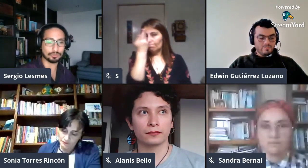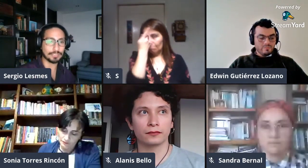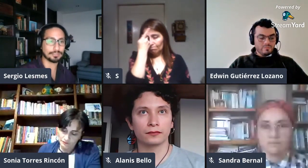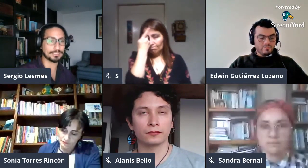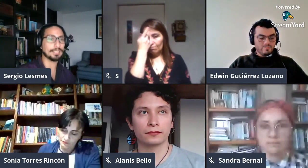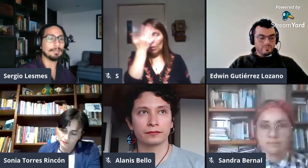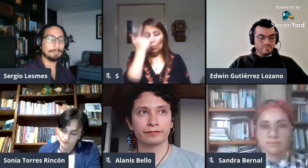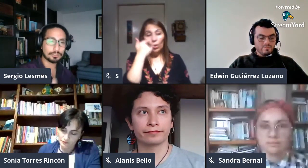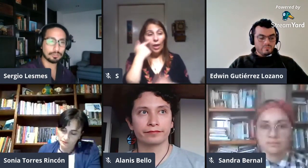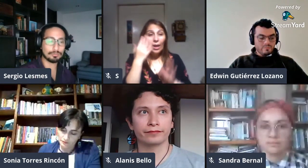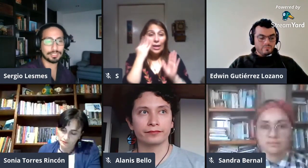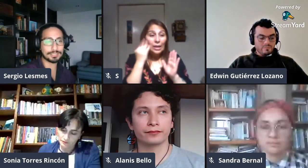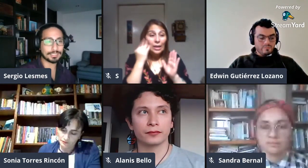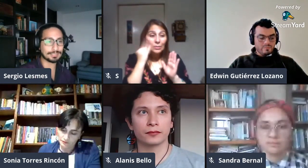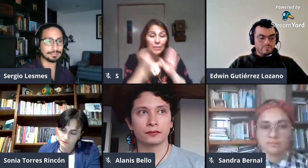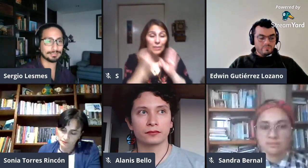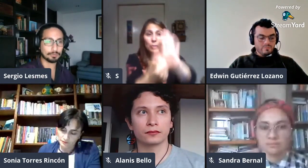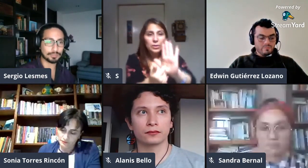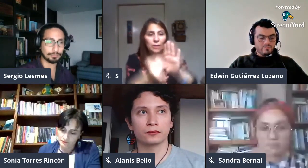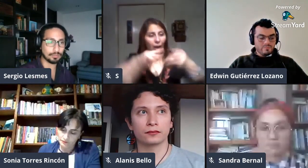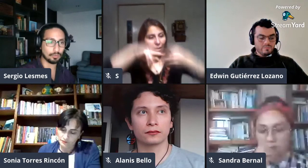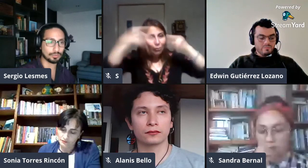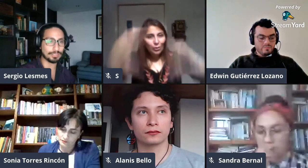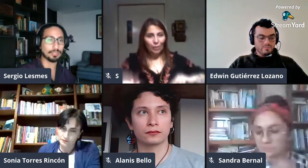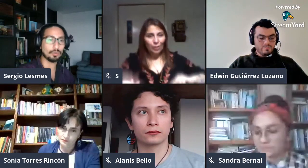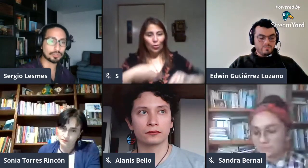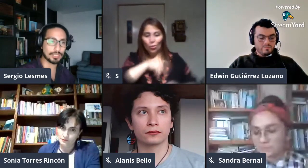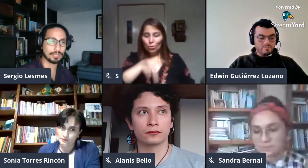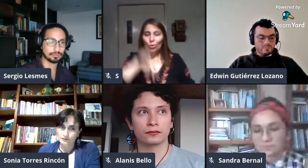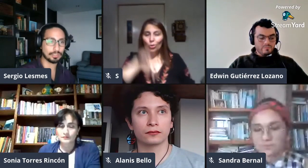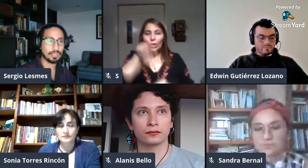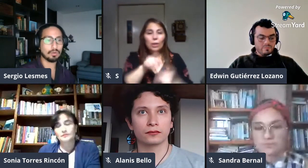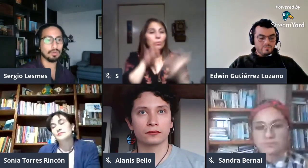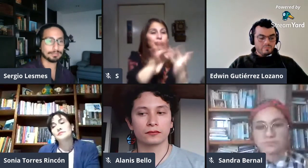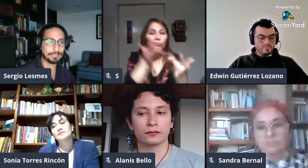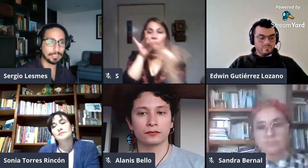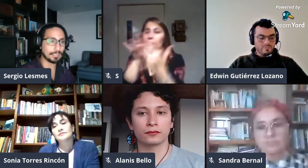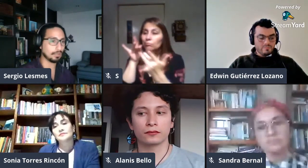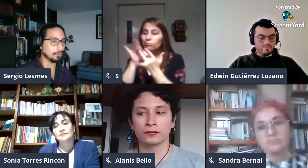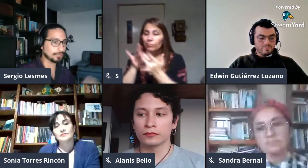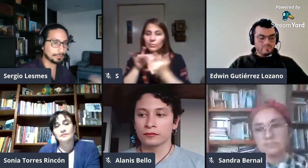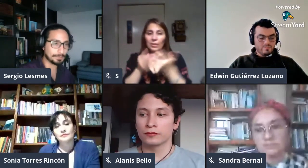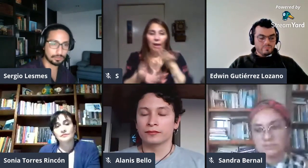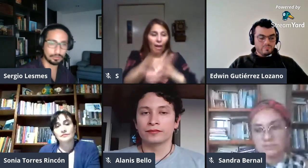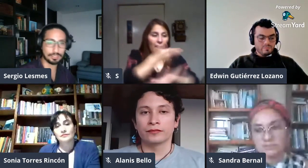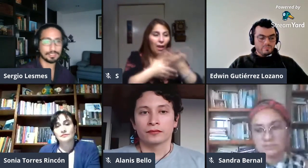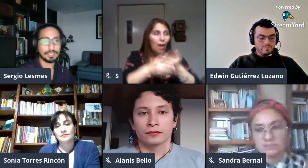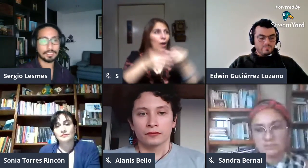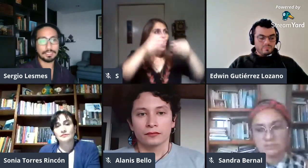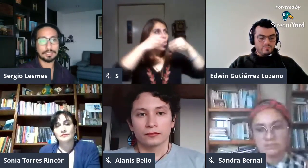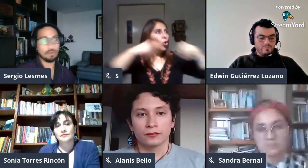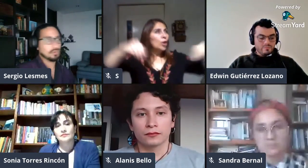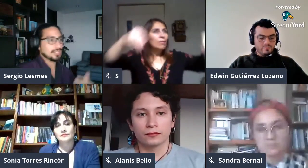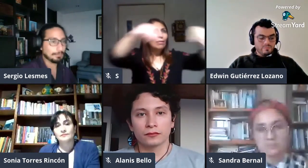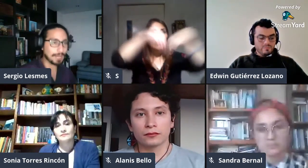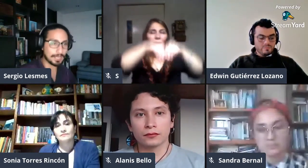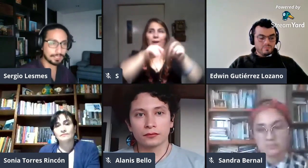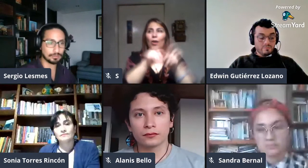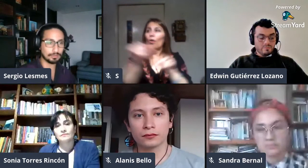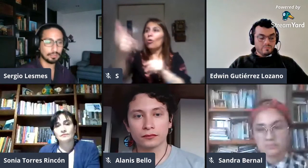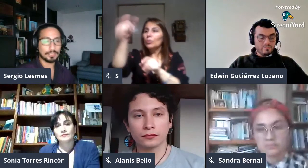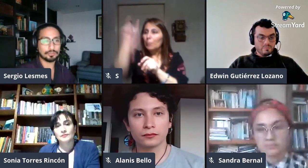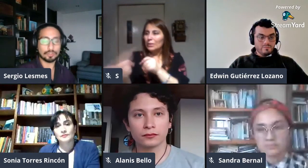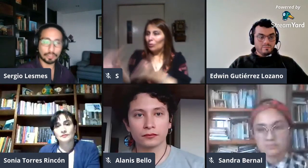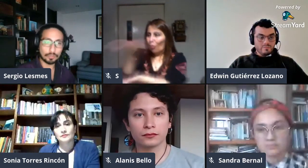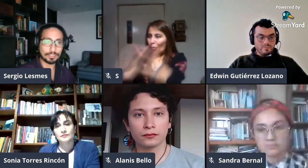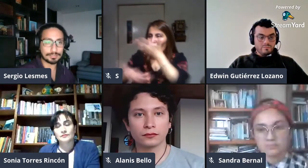todo lo contrario, es que somos seres que necesitamos de vínculos sanos, con la tierra, con otras personas, con los